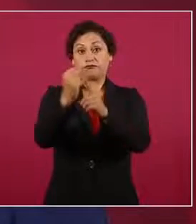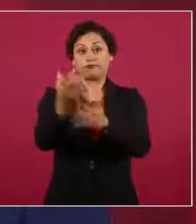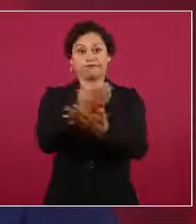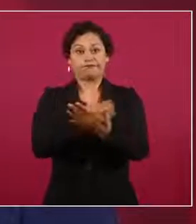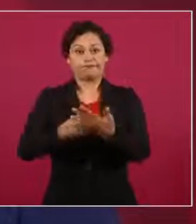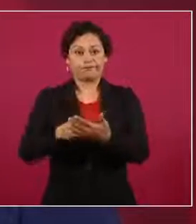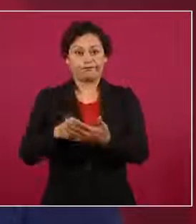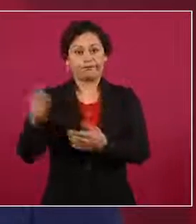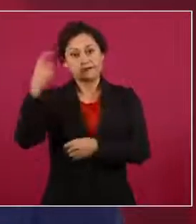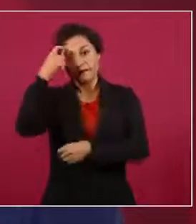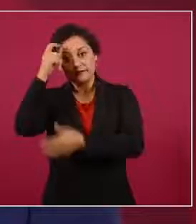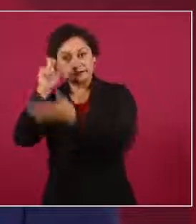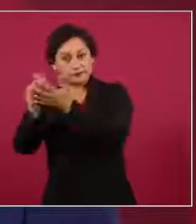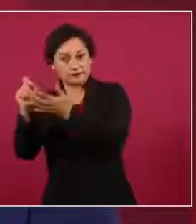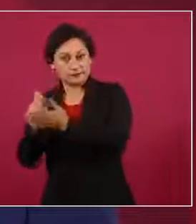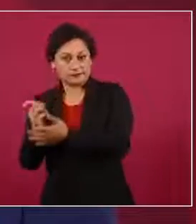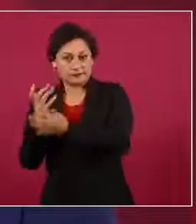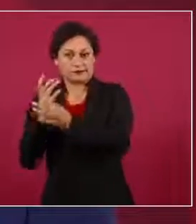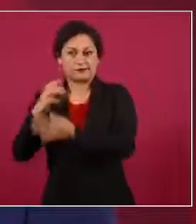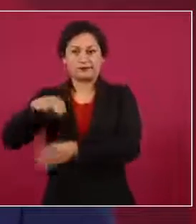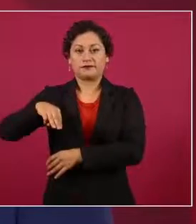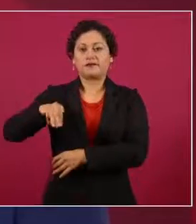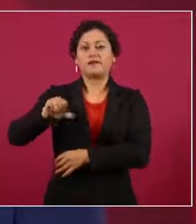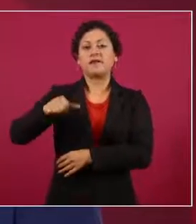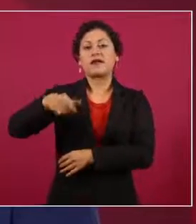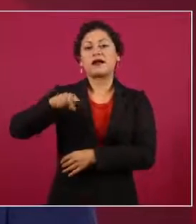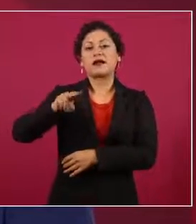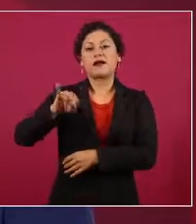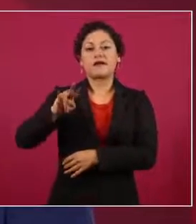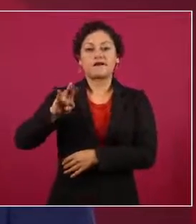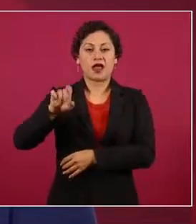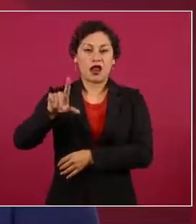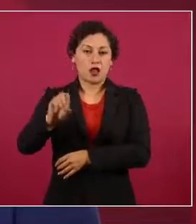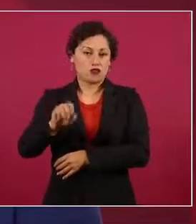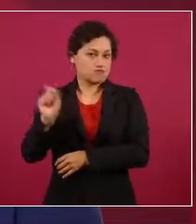Que se puede mentir